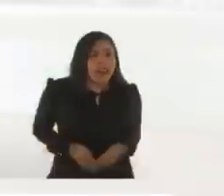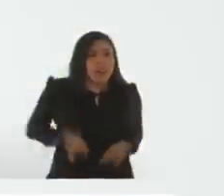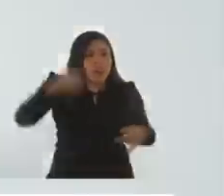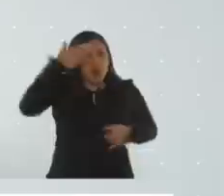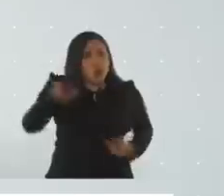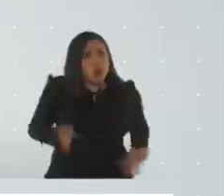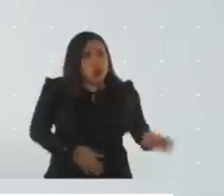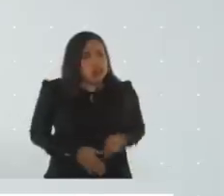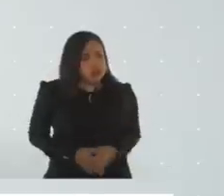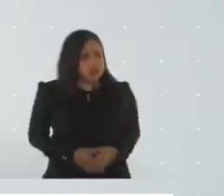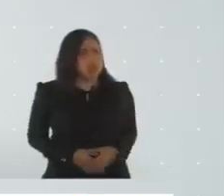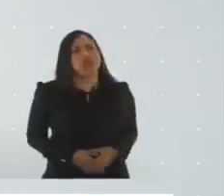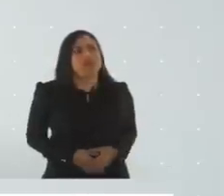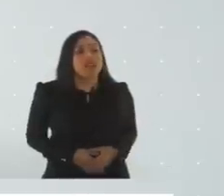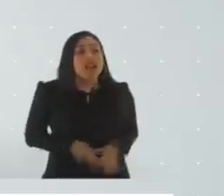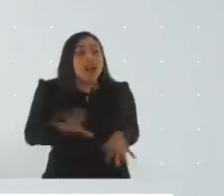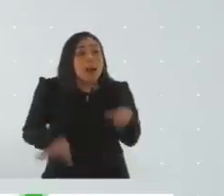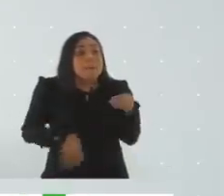pañal, y adicional a eso,